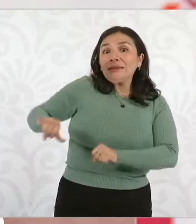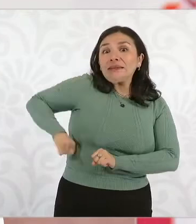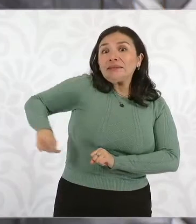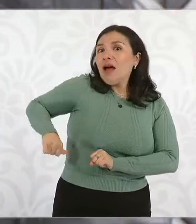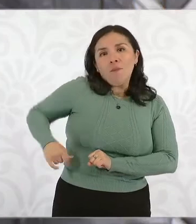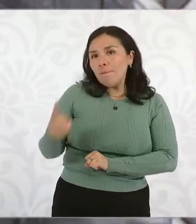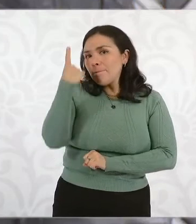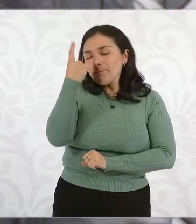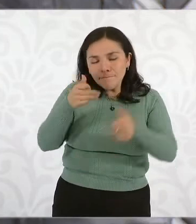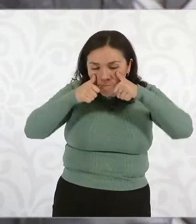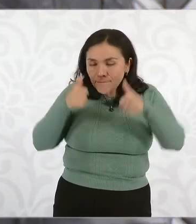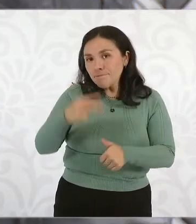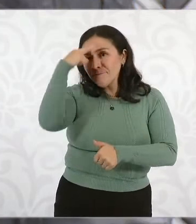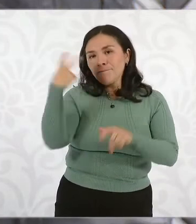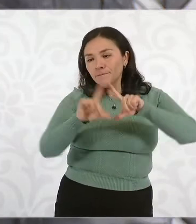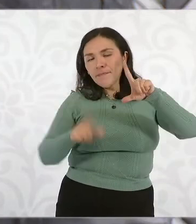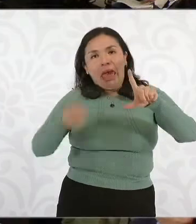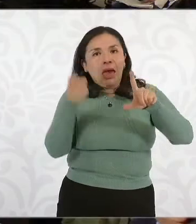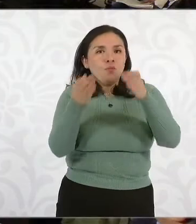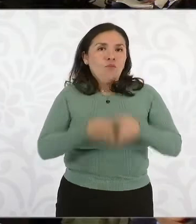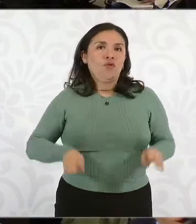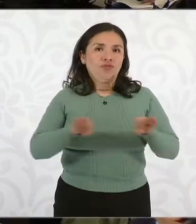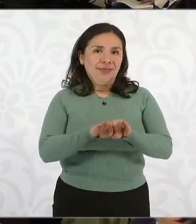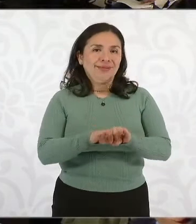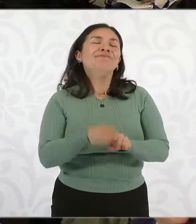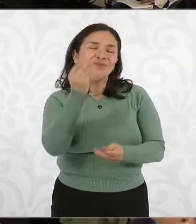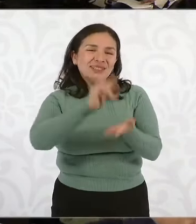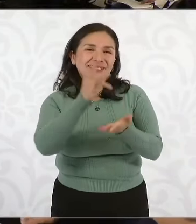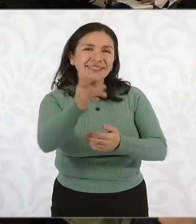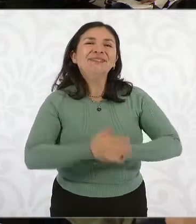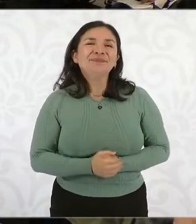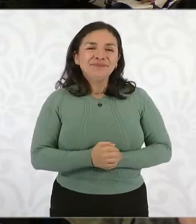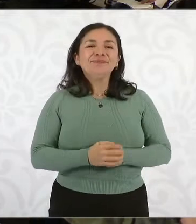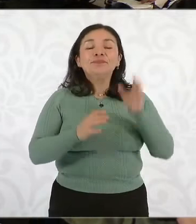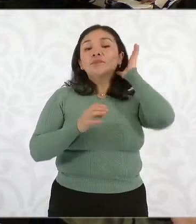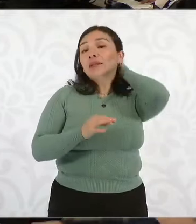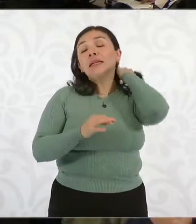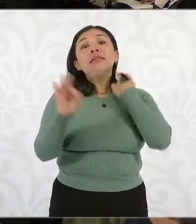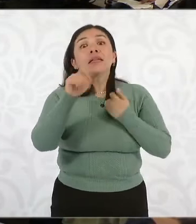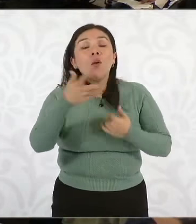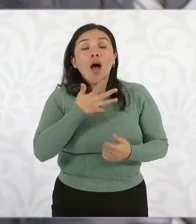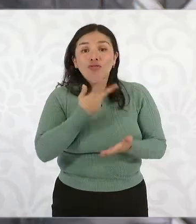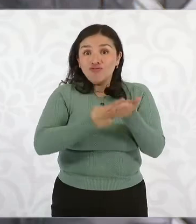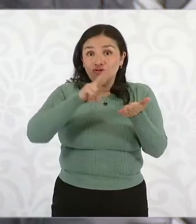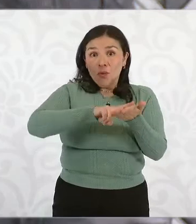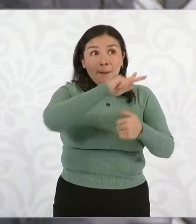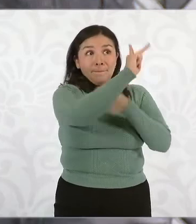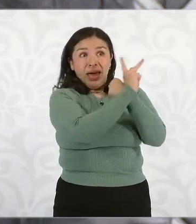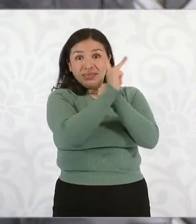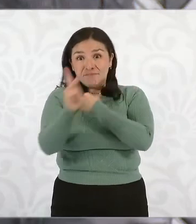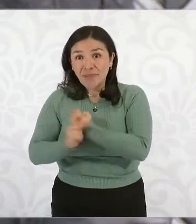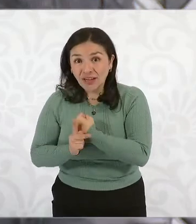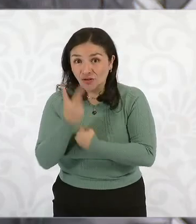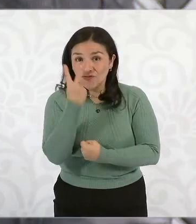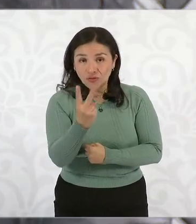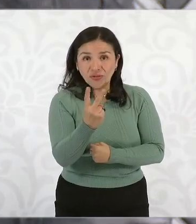que el interés supremo de México. Muchas gracias, presidenta. Es decir, si uno tiene doble nacionalidad y